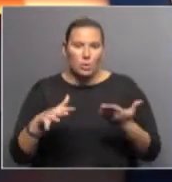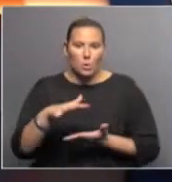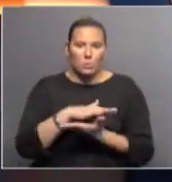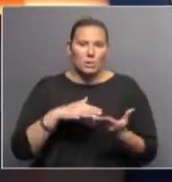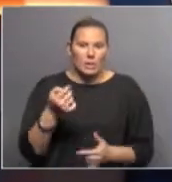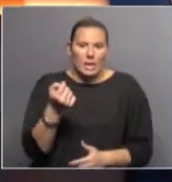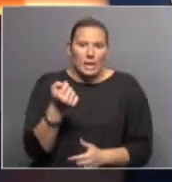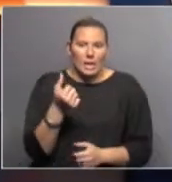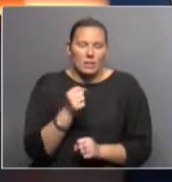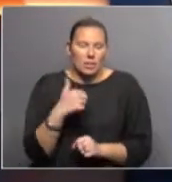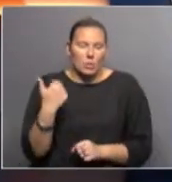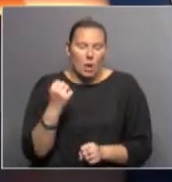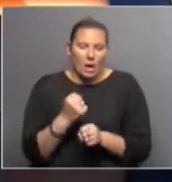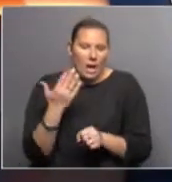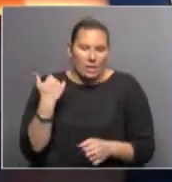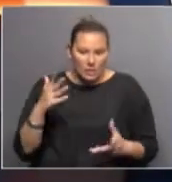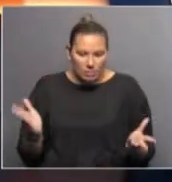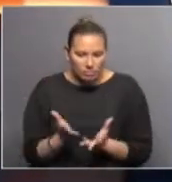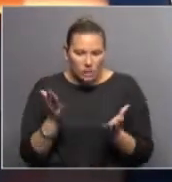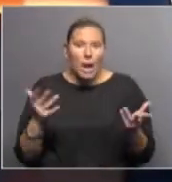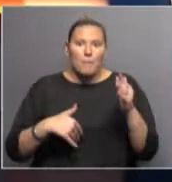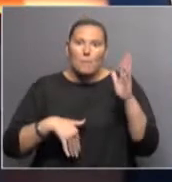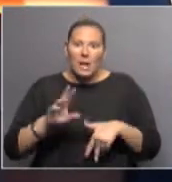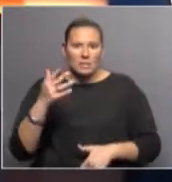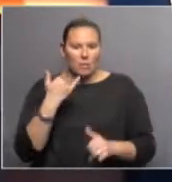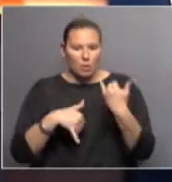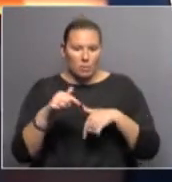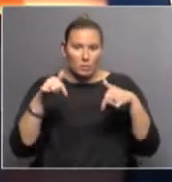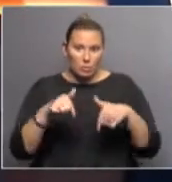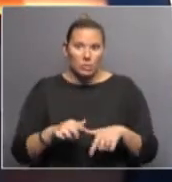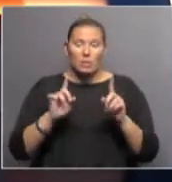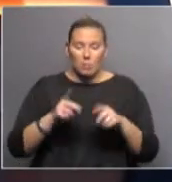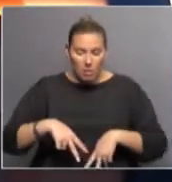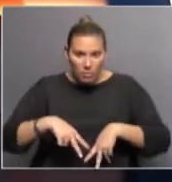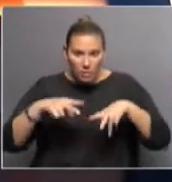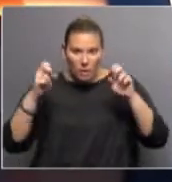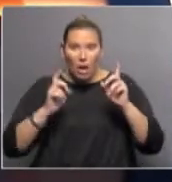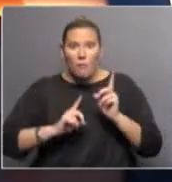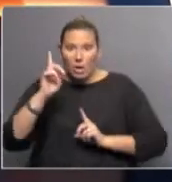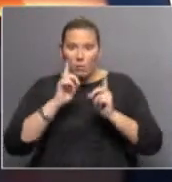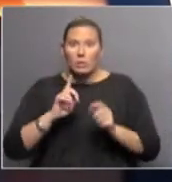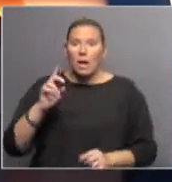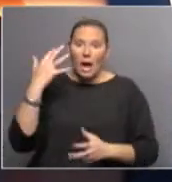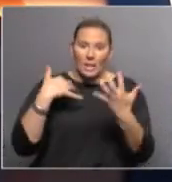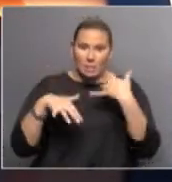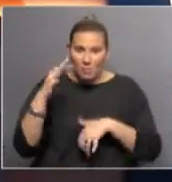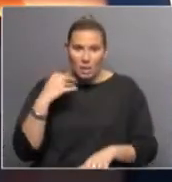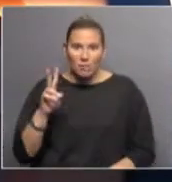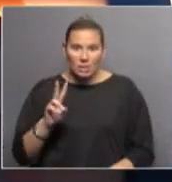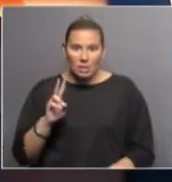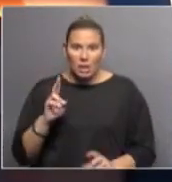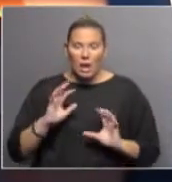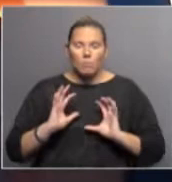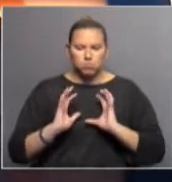casi inexplotado. Y hay más en esta edición. Les mostraremos investigaciones de Facultad de Veterinaria sobre agresividad